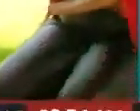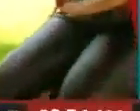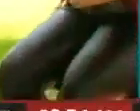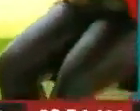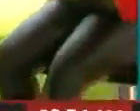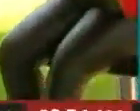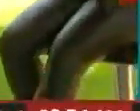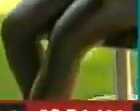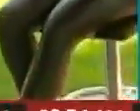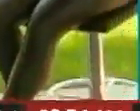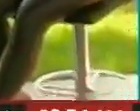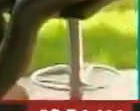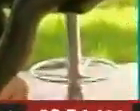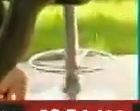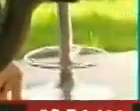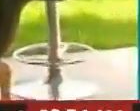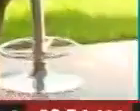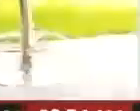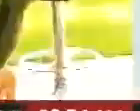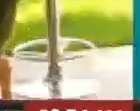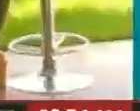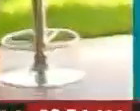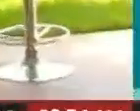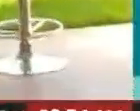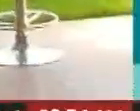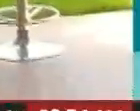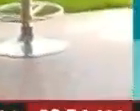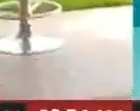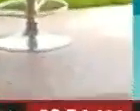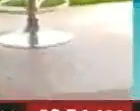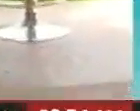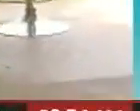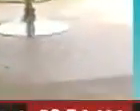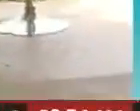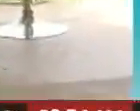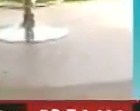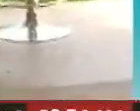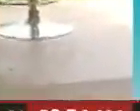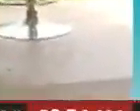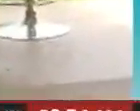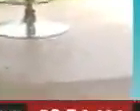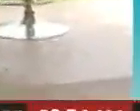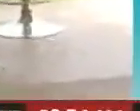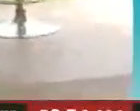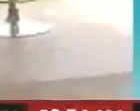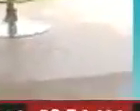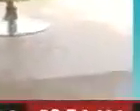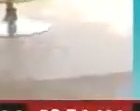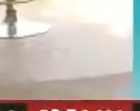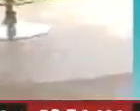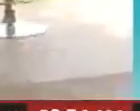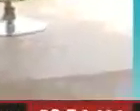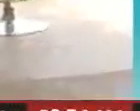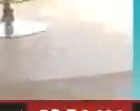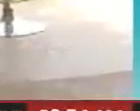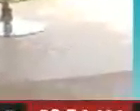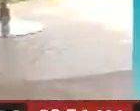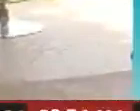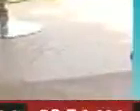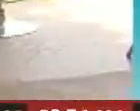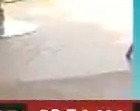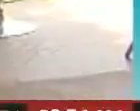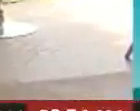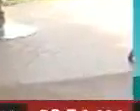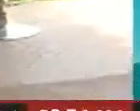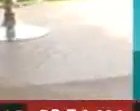programa. Bienvenida. Gracias. Entrando en materia, quisiera conocer acerca de la historia de la Universidad